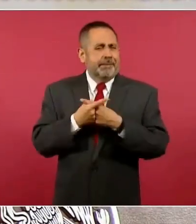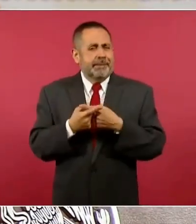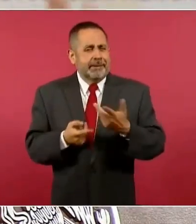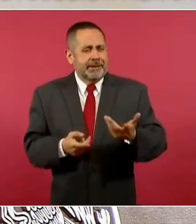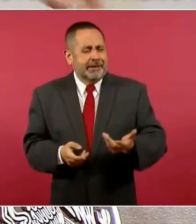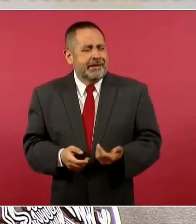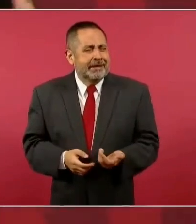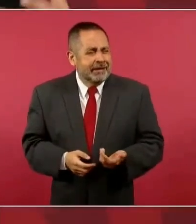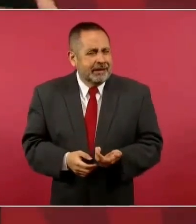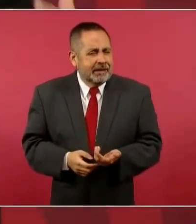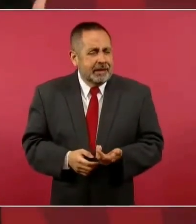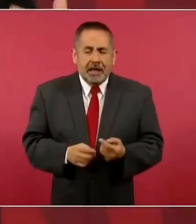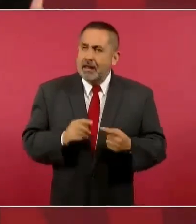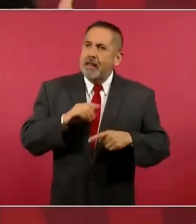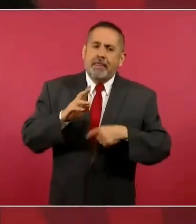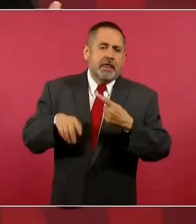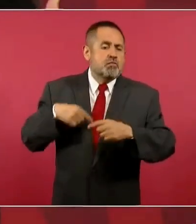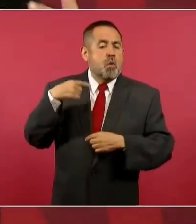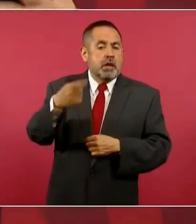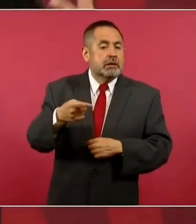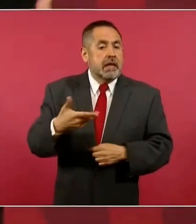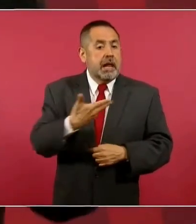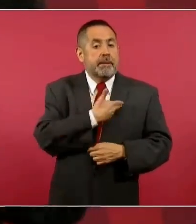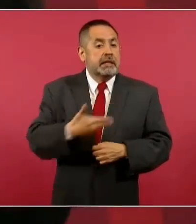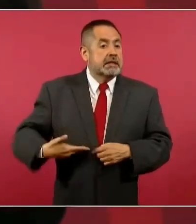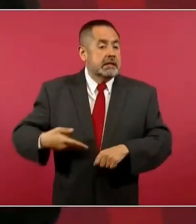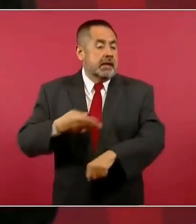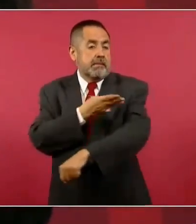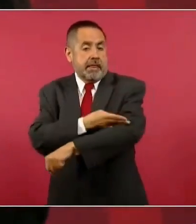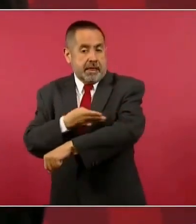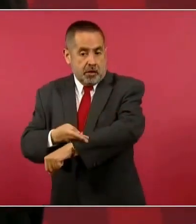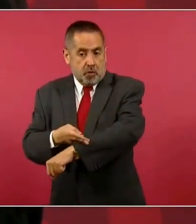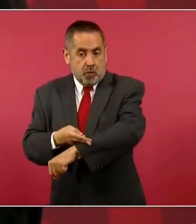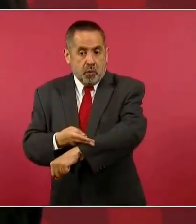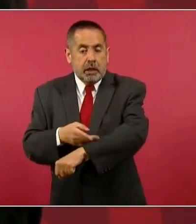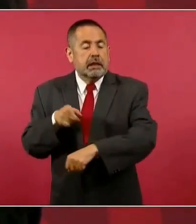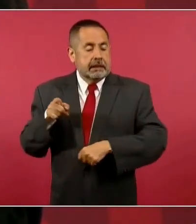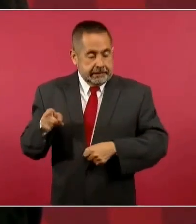Es hasta que llega el presidente Madero